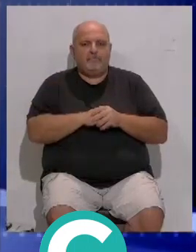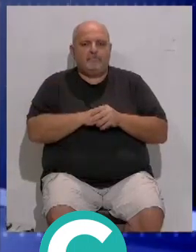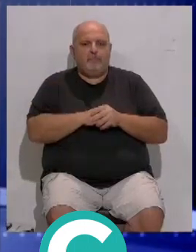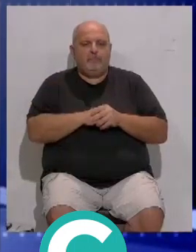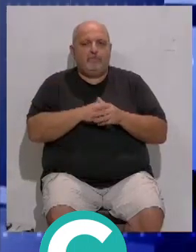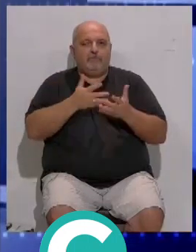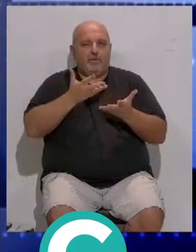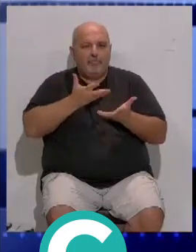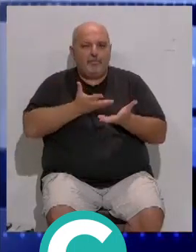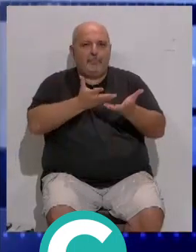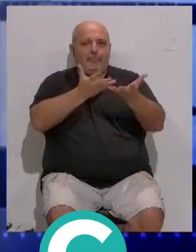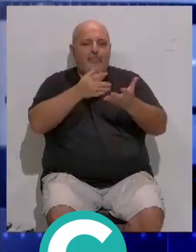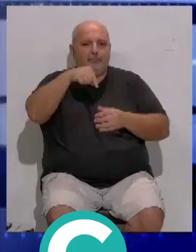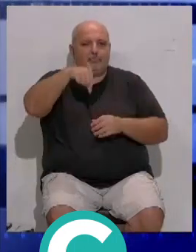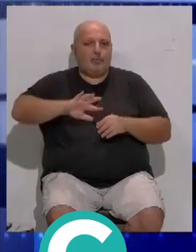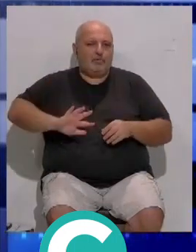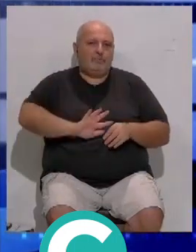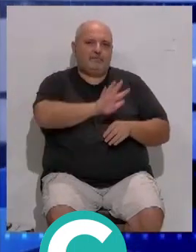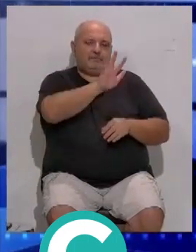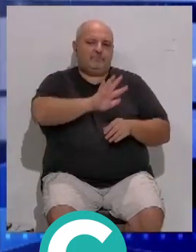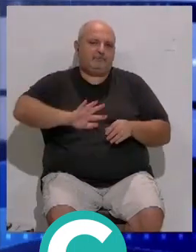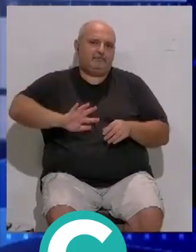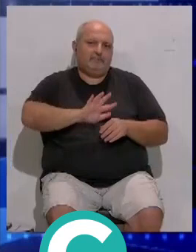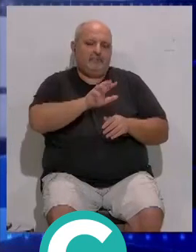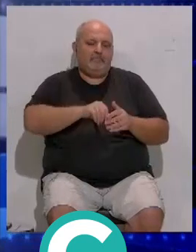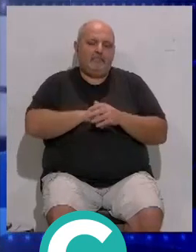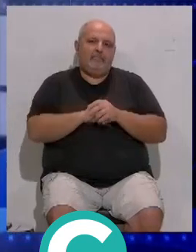Los vientos serán del sureste en el litoral.